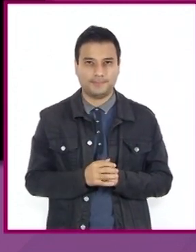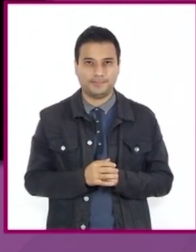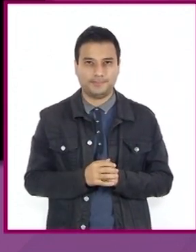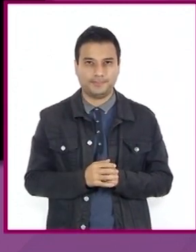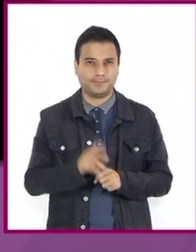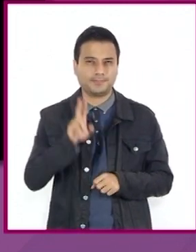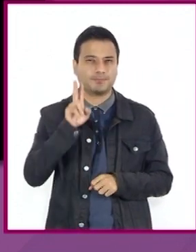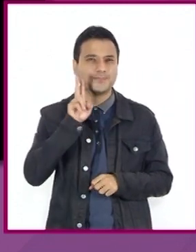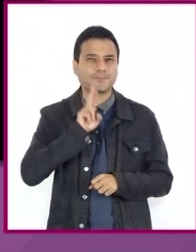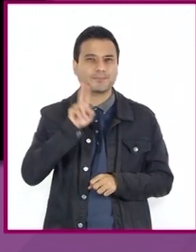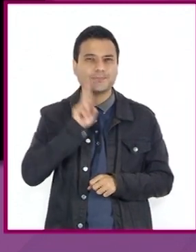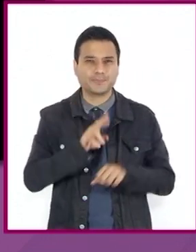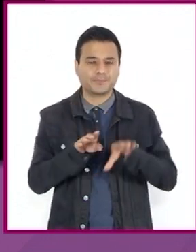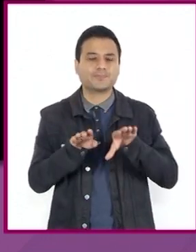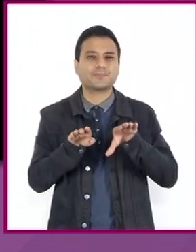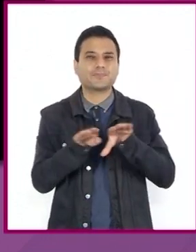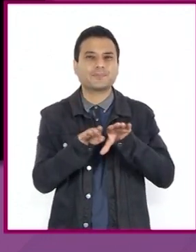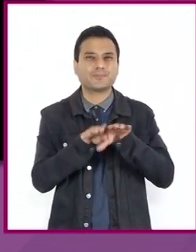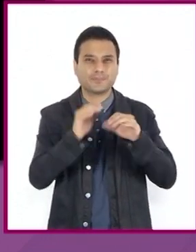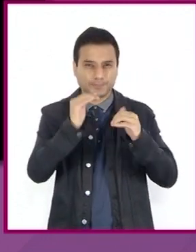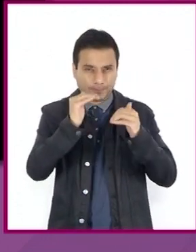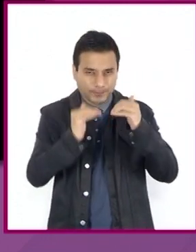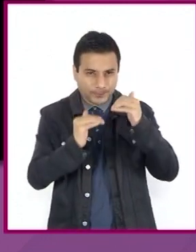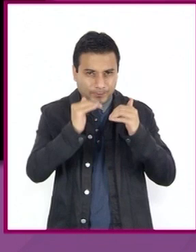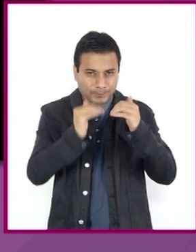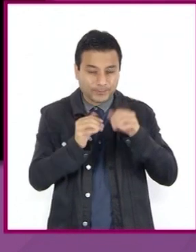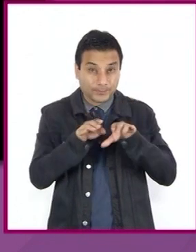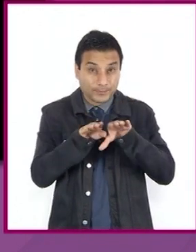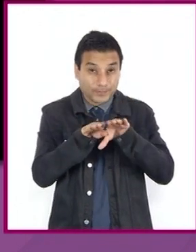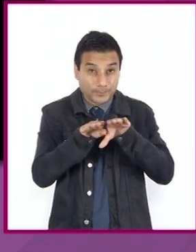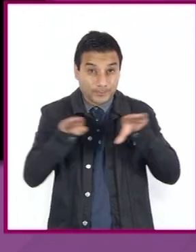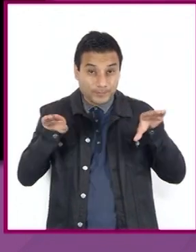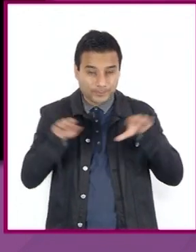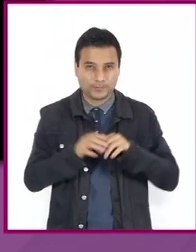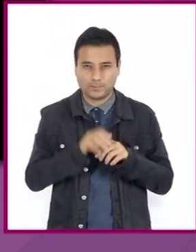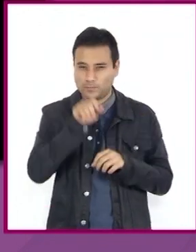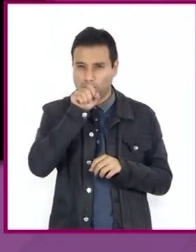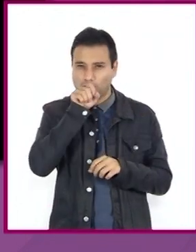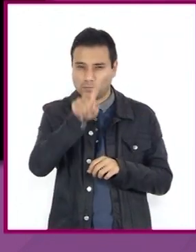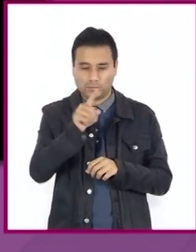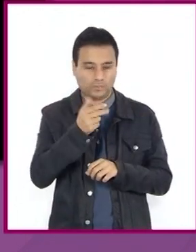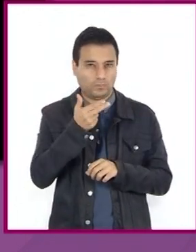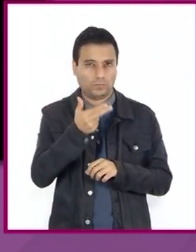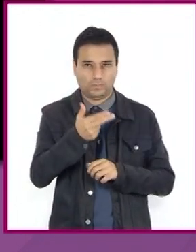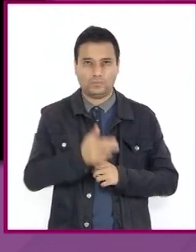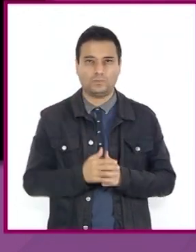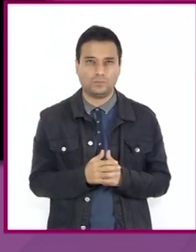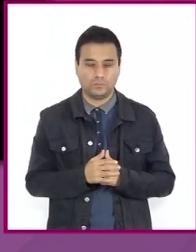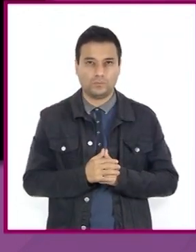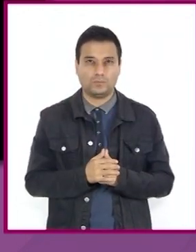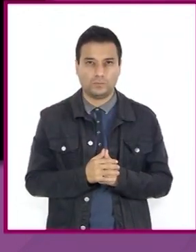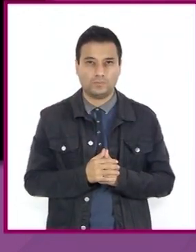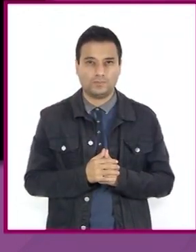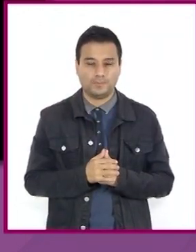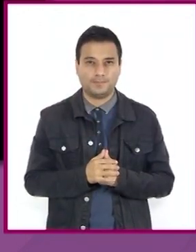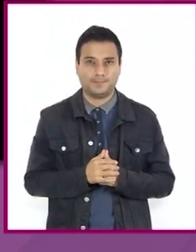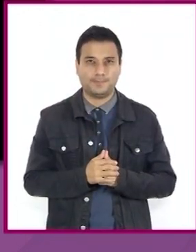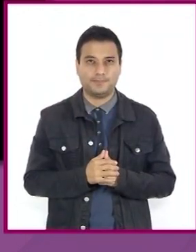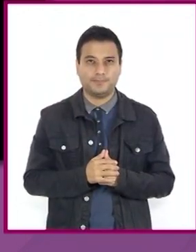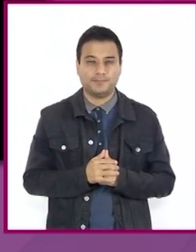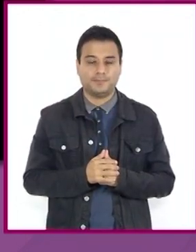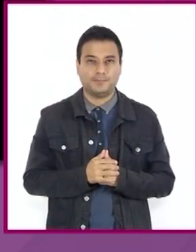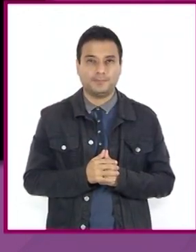a balancear esto para que nos quede la misma cantidad de hidrógenos en los reactivos y en los